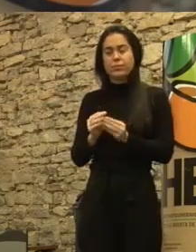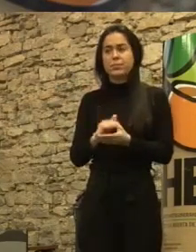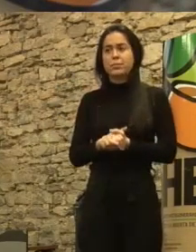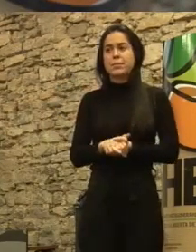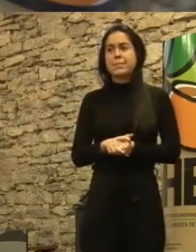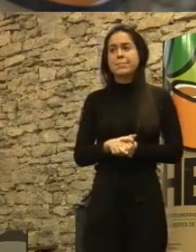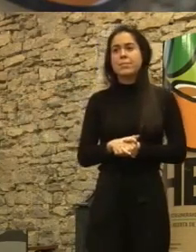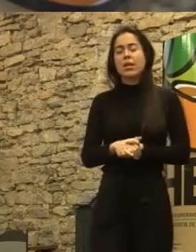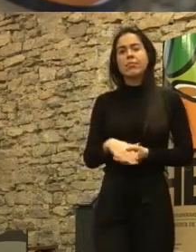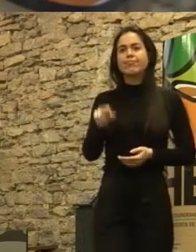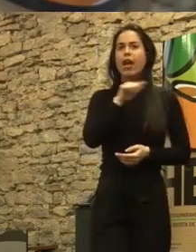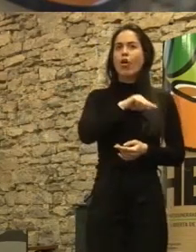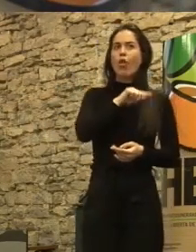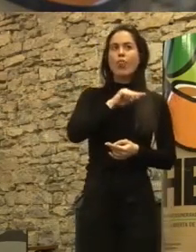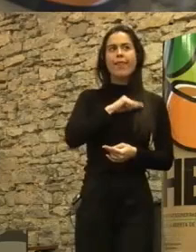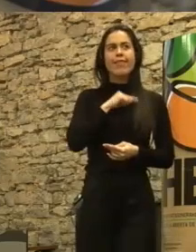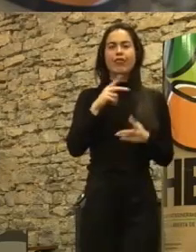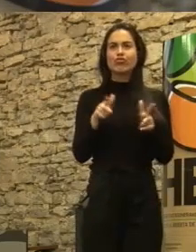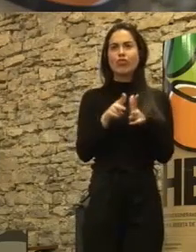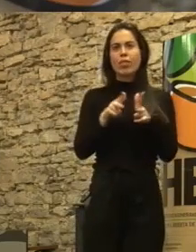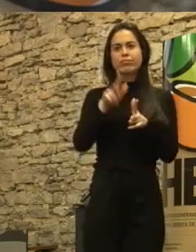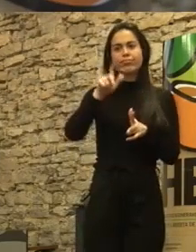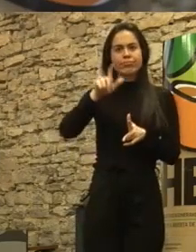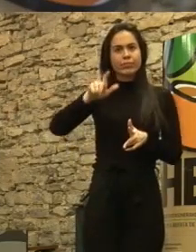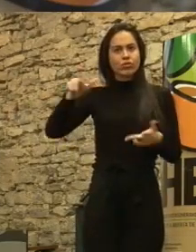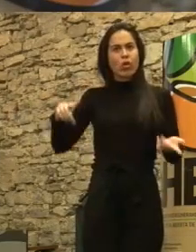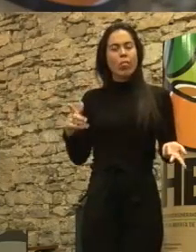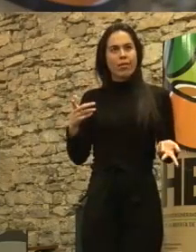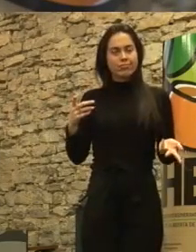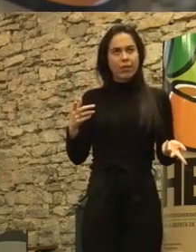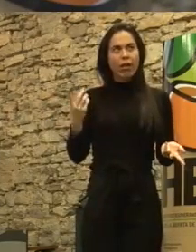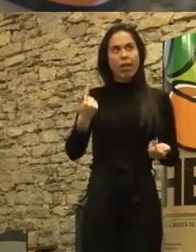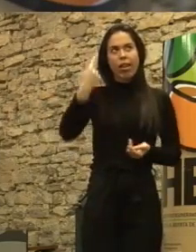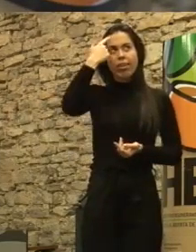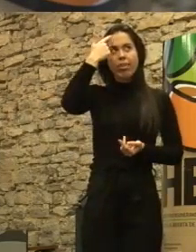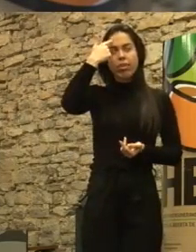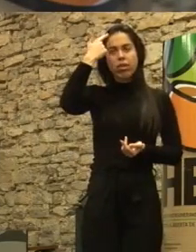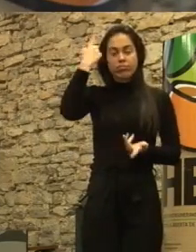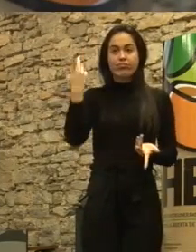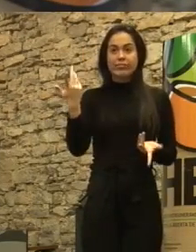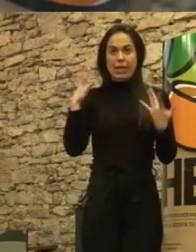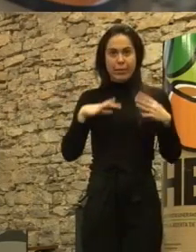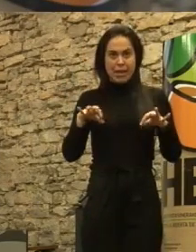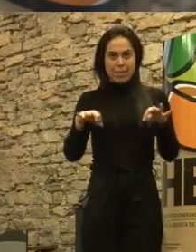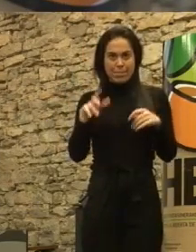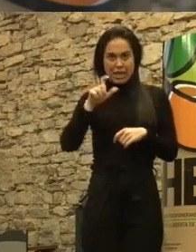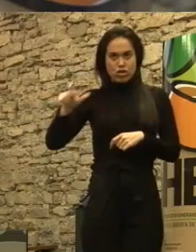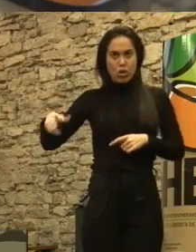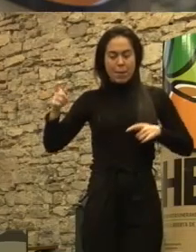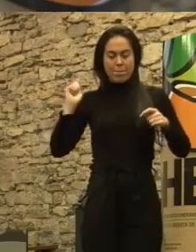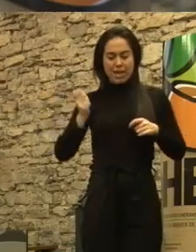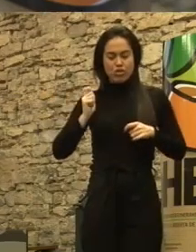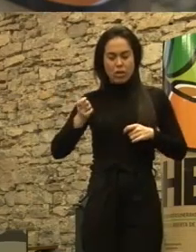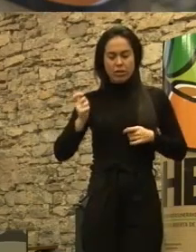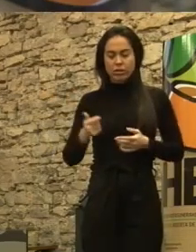en la conciencia social de la gente, sobre todo del sector de pensionistas, para que de alguna manera se lanzaran